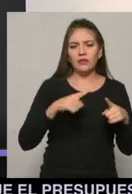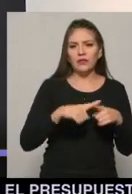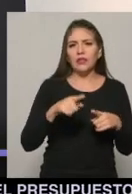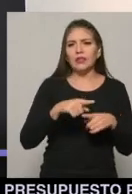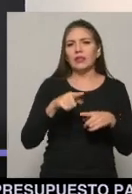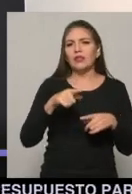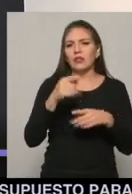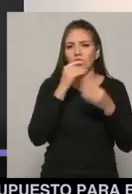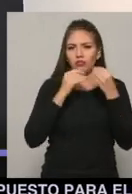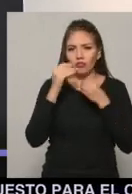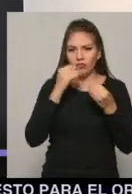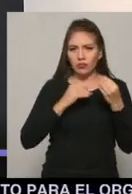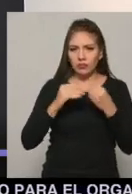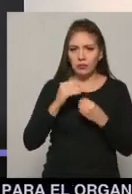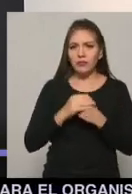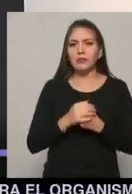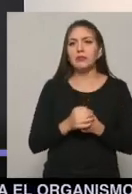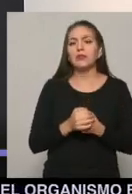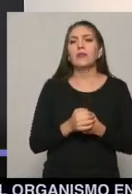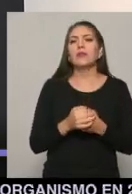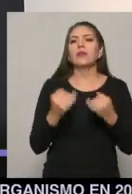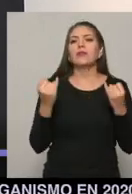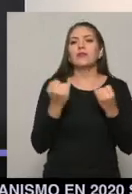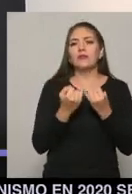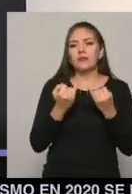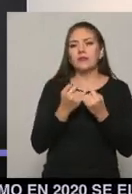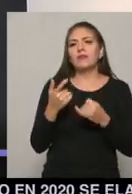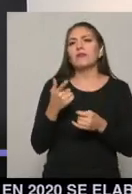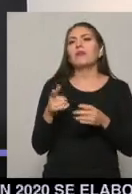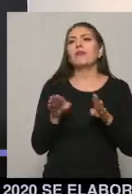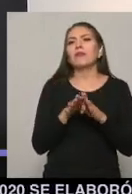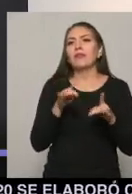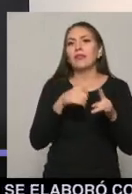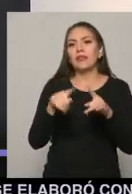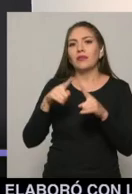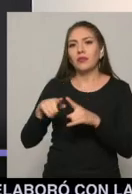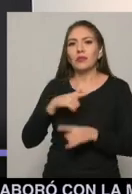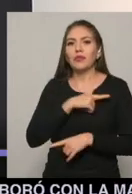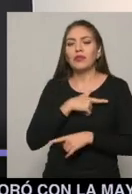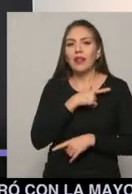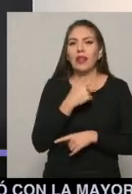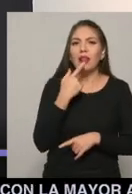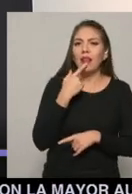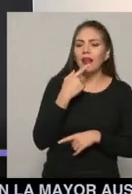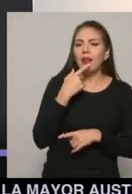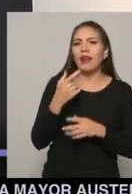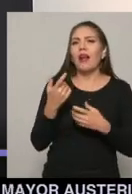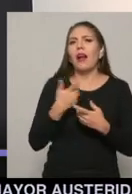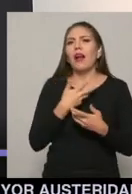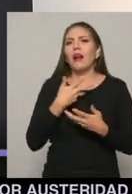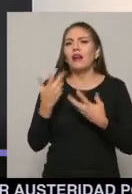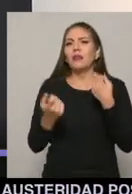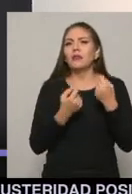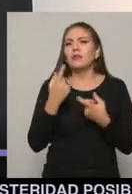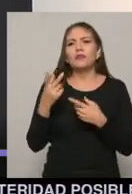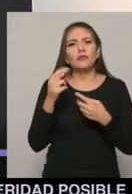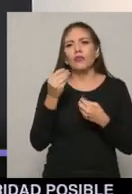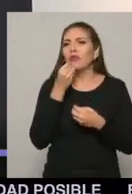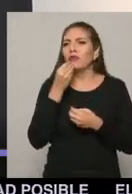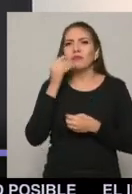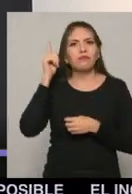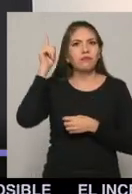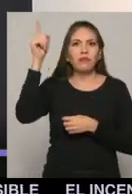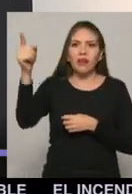que adaptarnos un poco a los gustos, al paladar ruso, porque definitivamente hay ingredientes que pues no se consumen allá, entonces